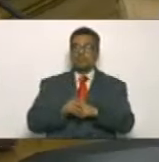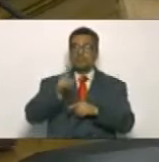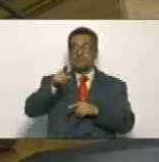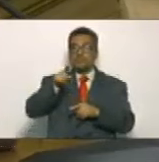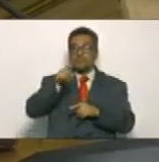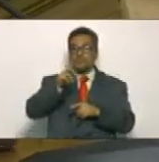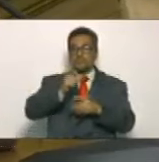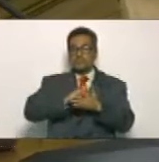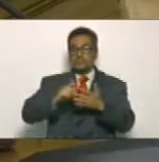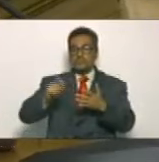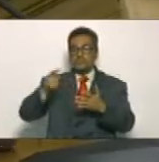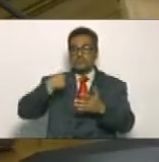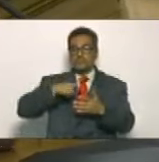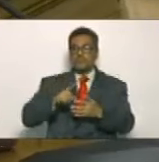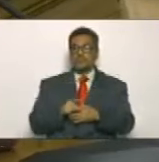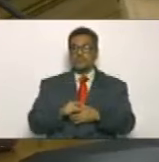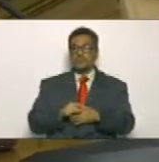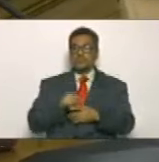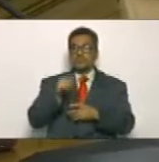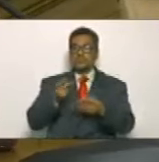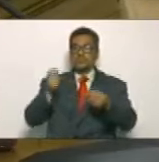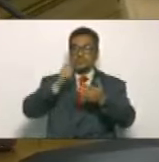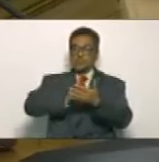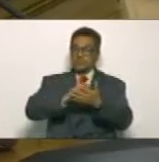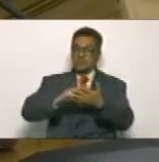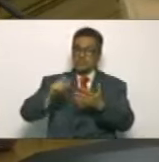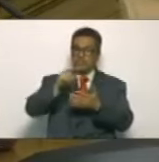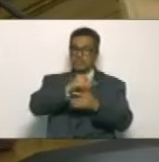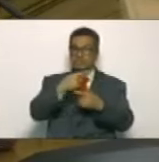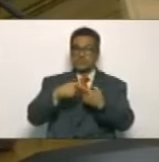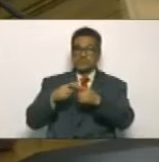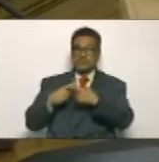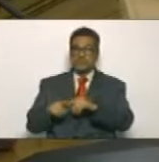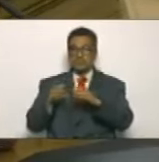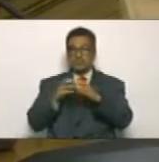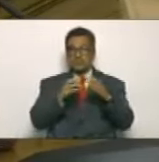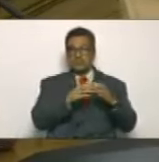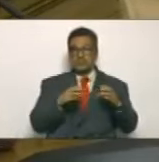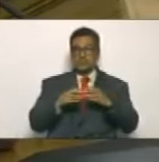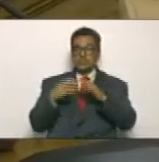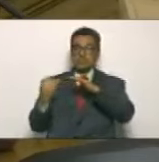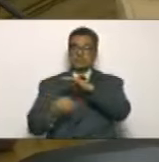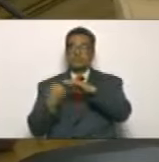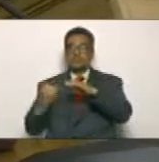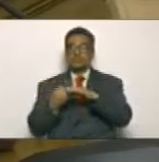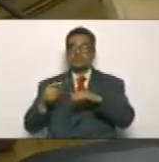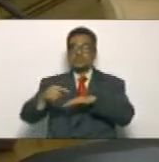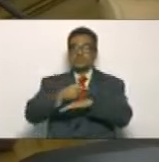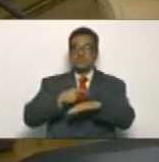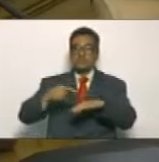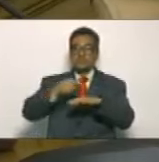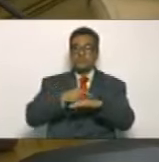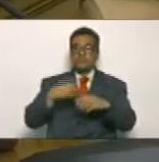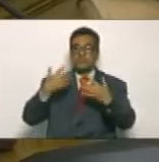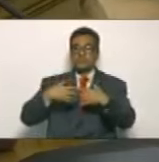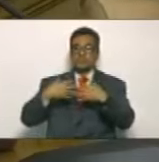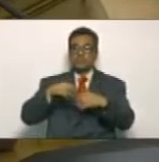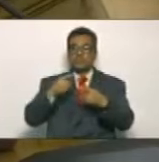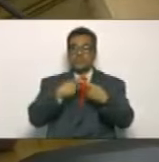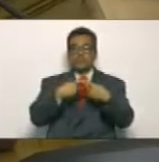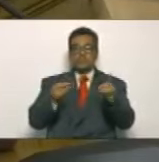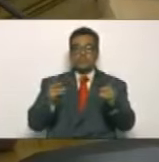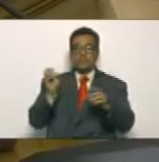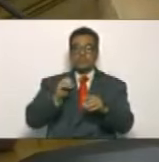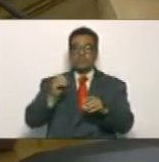ese registro deberán estar debidamente inscritos los distintos organismos e instituciones del Estado y las empresas públicas